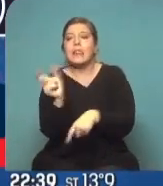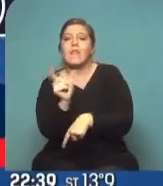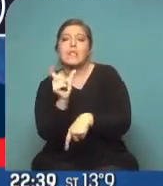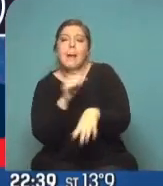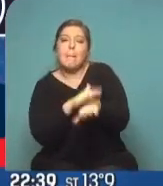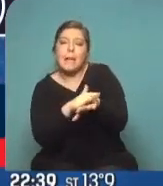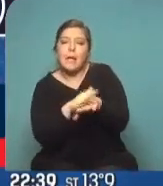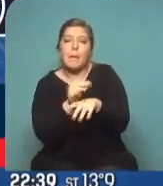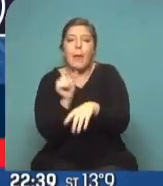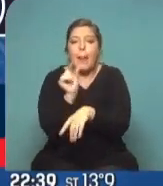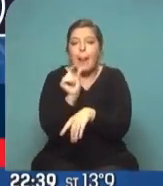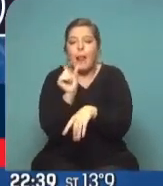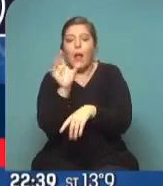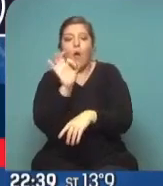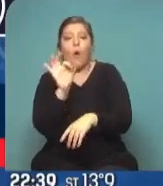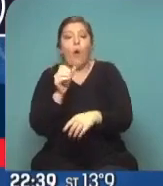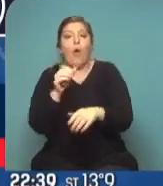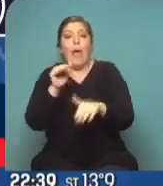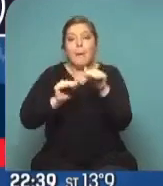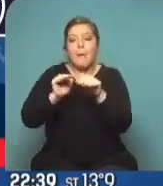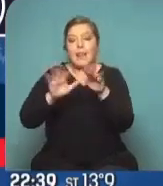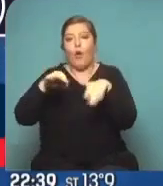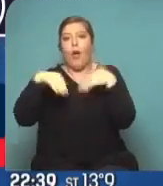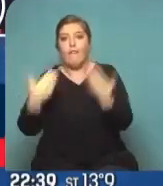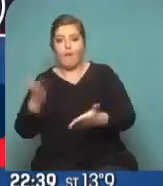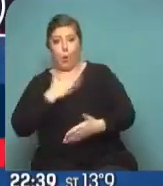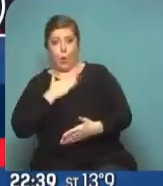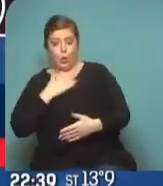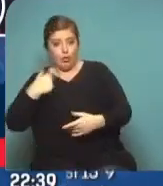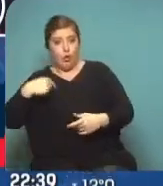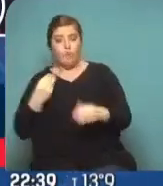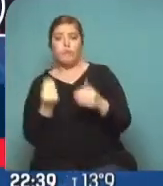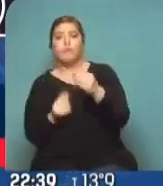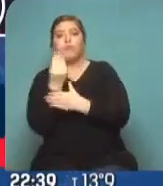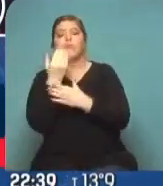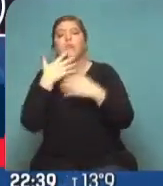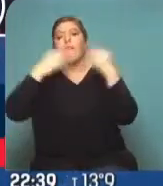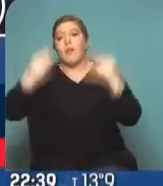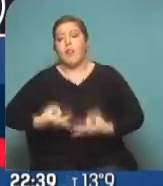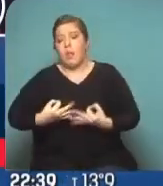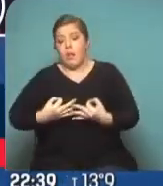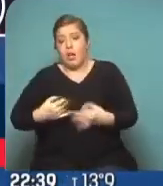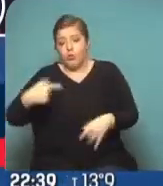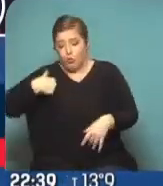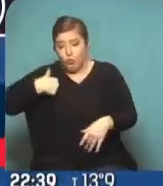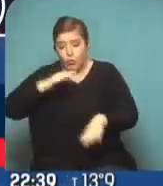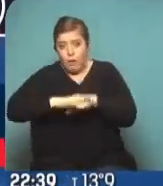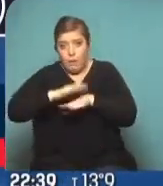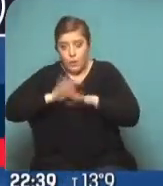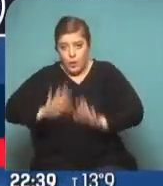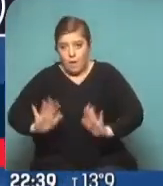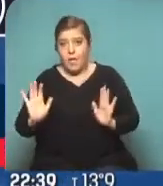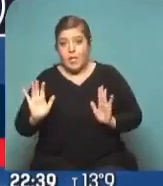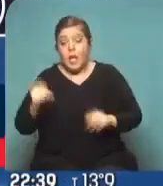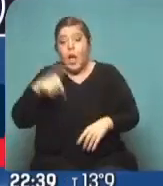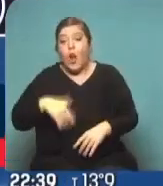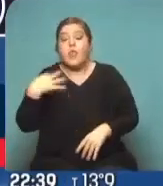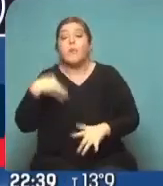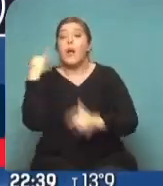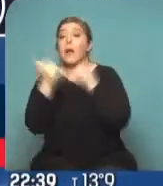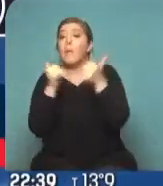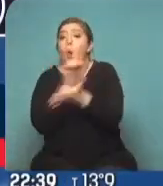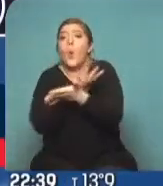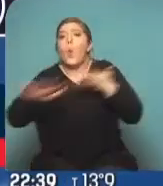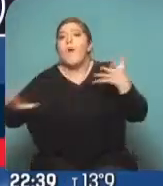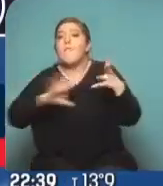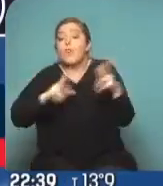o hasta empate o a favor nuestro. Pusimos la verdad como corresponde, que es mi compromiso del primer día. Y a partir de ahora hay que explicar esta nueva realidad. Es una